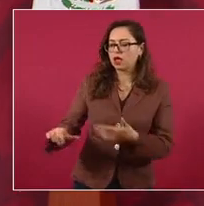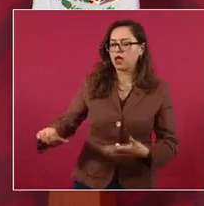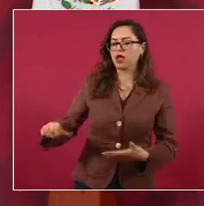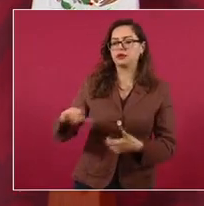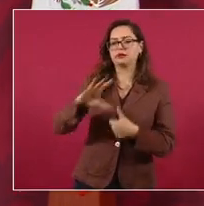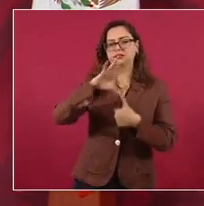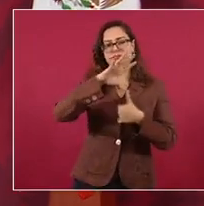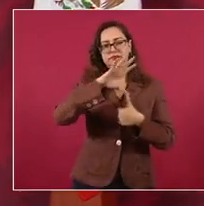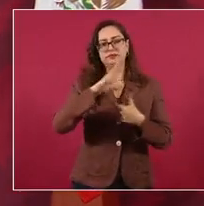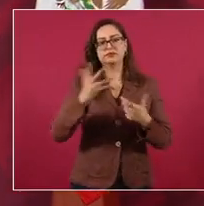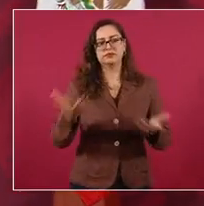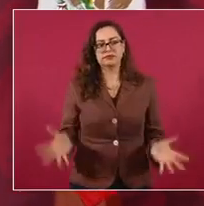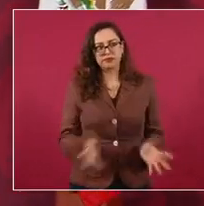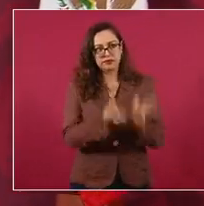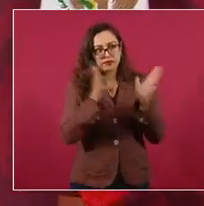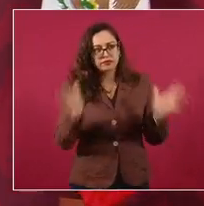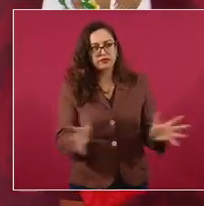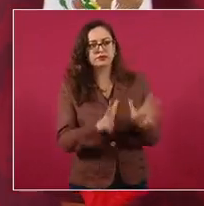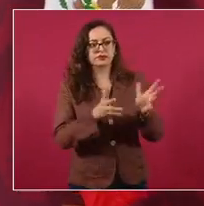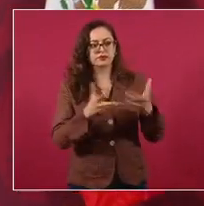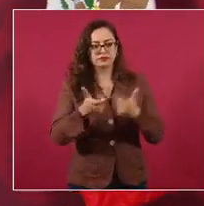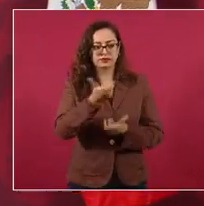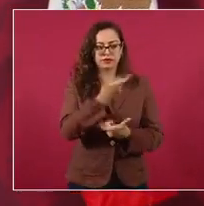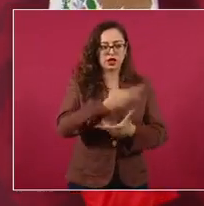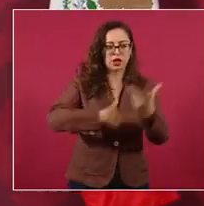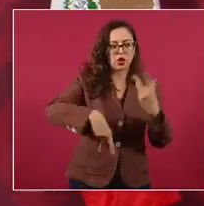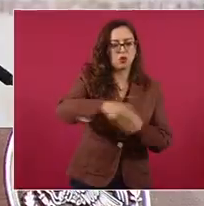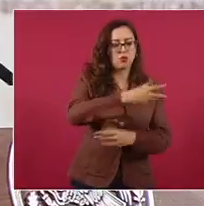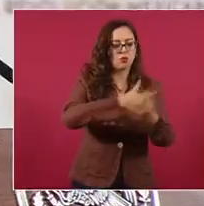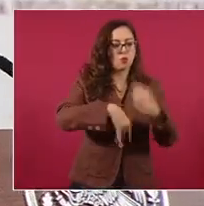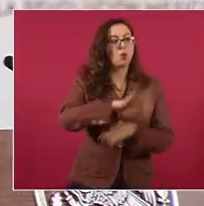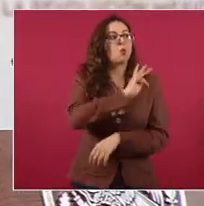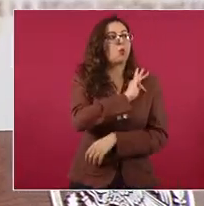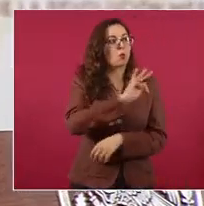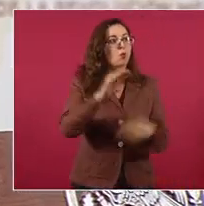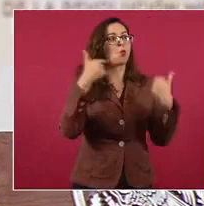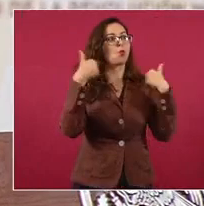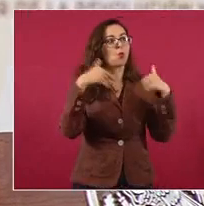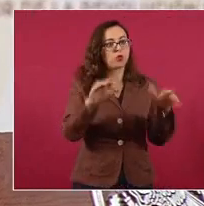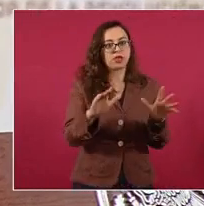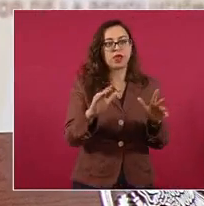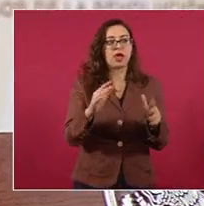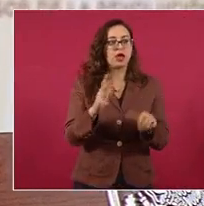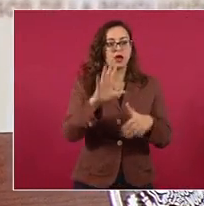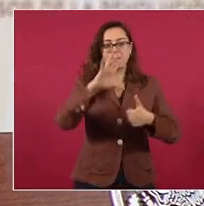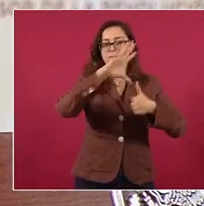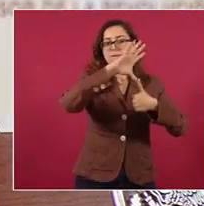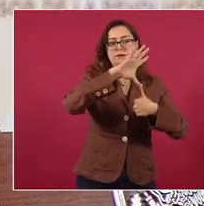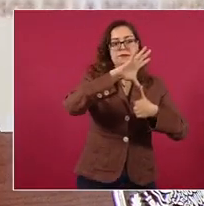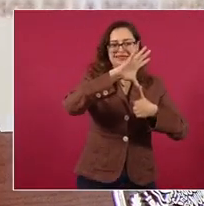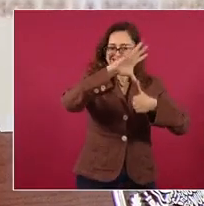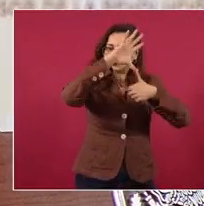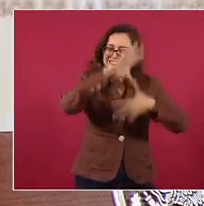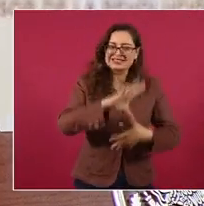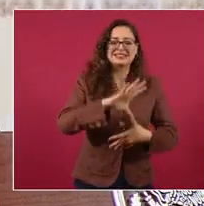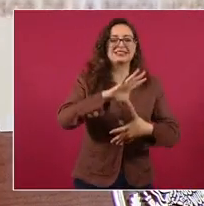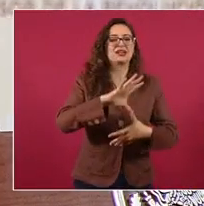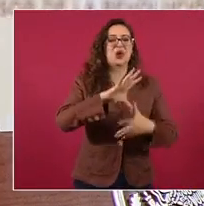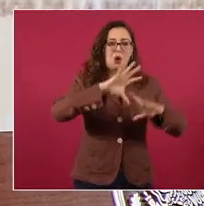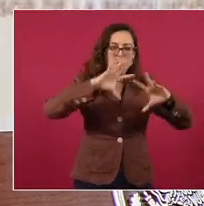estamos planteando es que haya un plan de desarrollo para toda América.